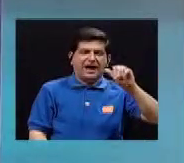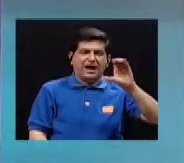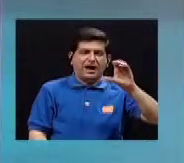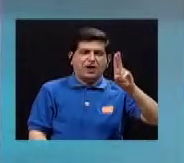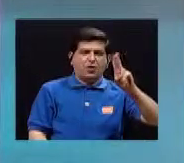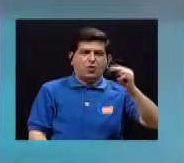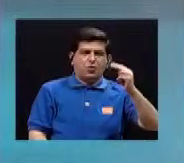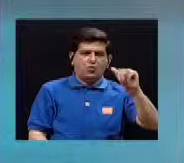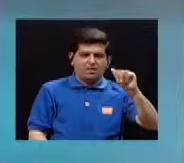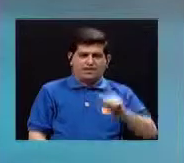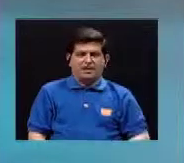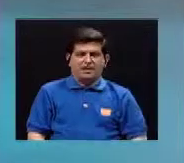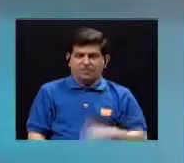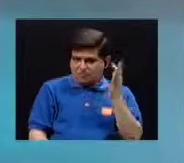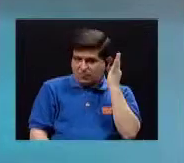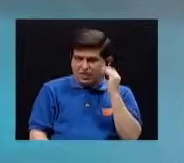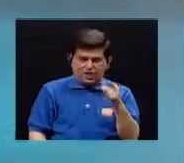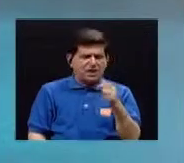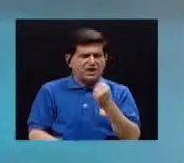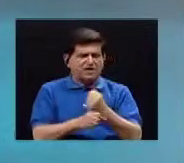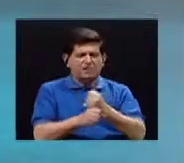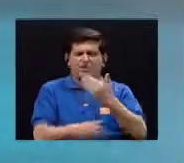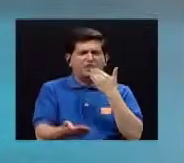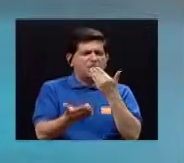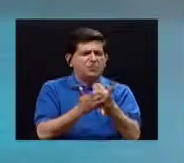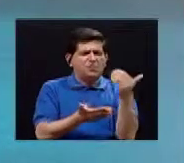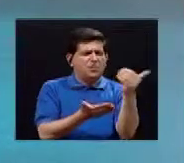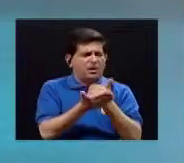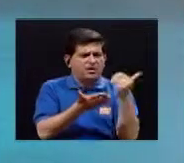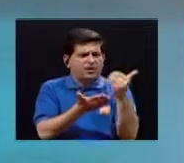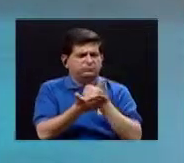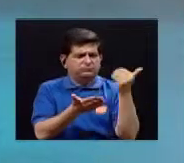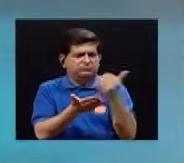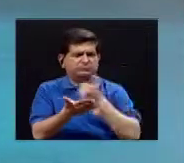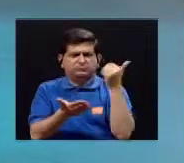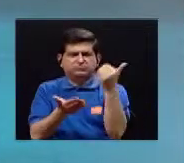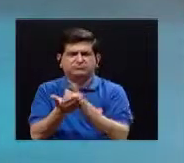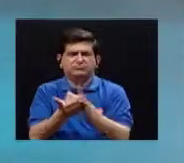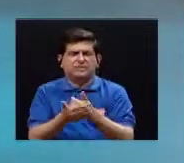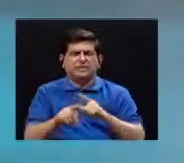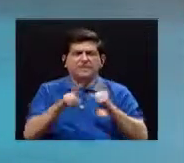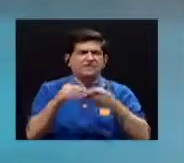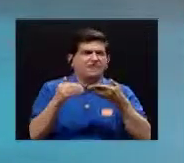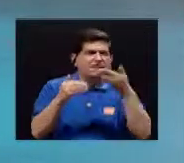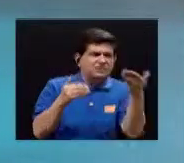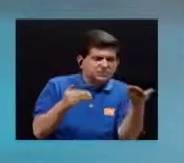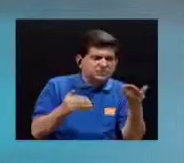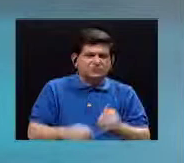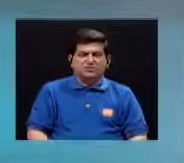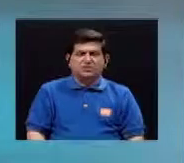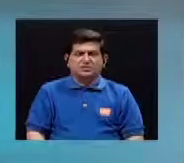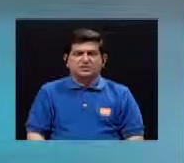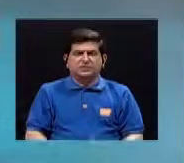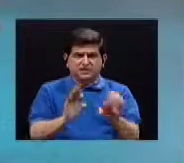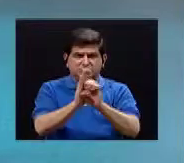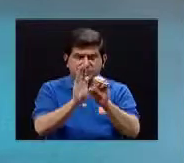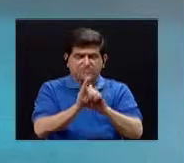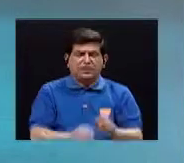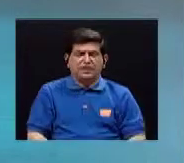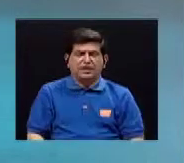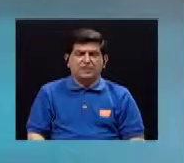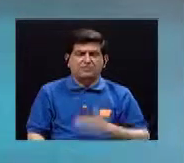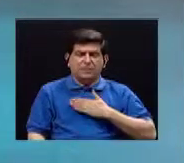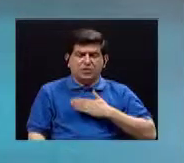y ella hizo un trabajo muy bueno y como él recopilando y cosas y denis